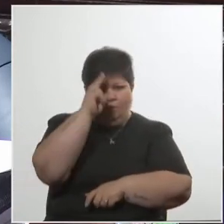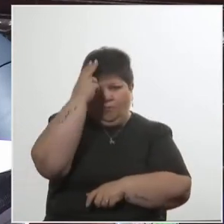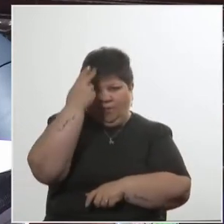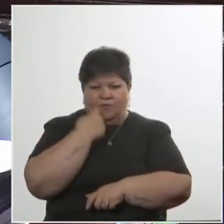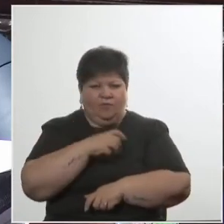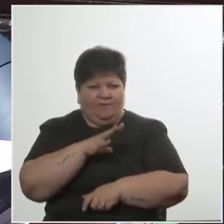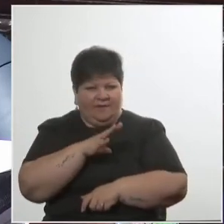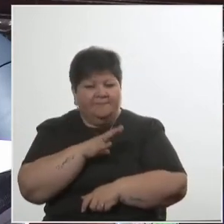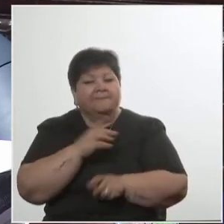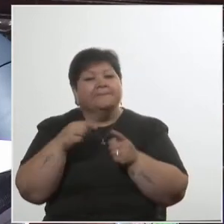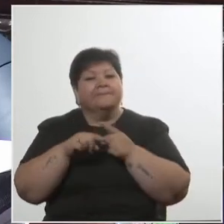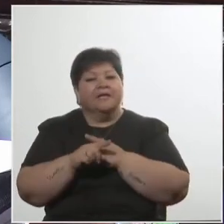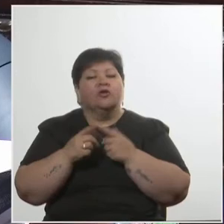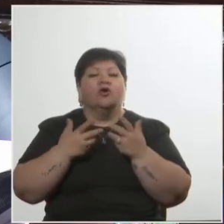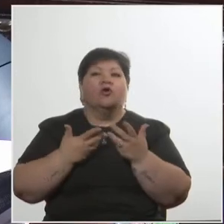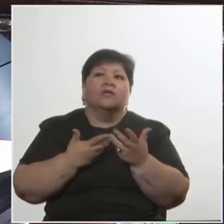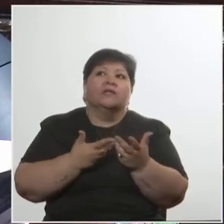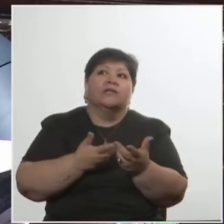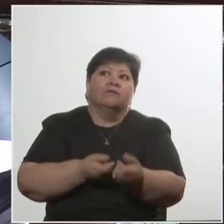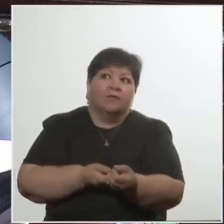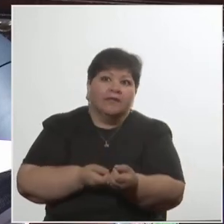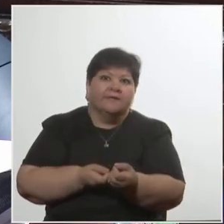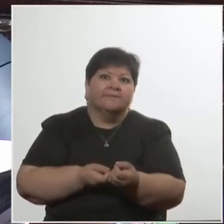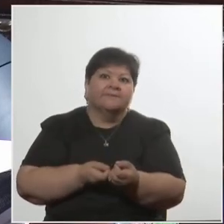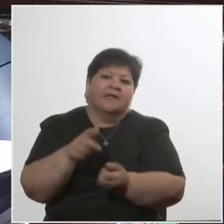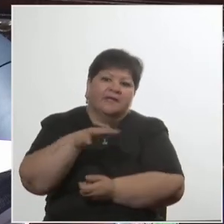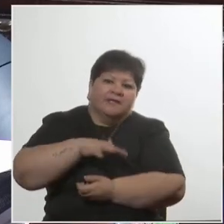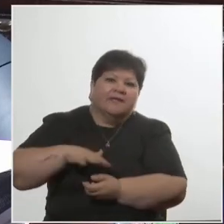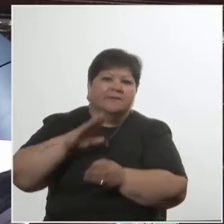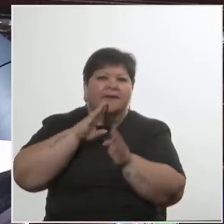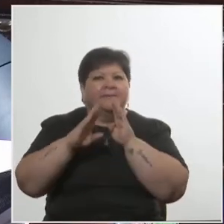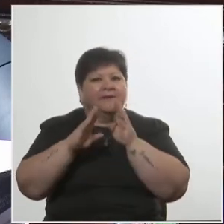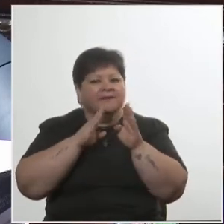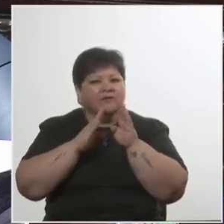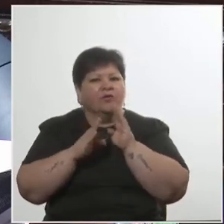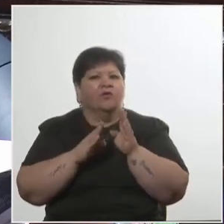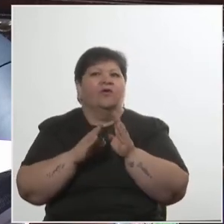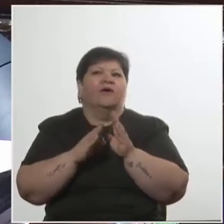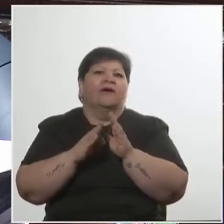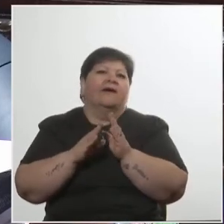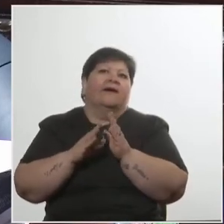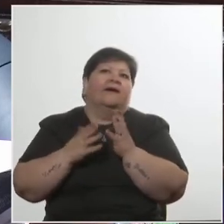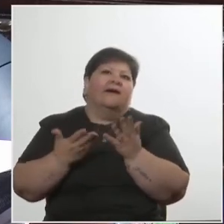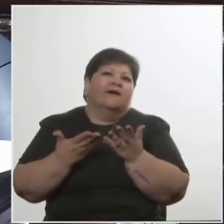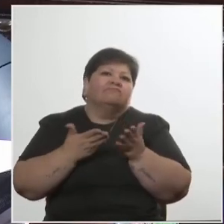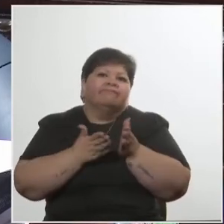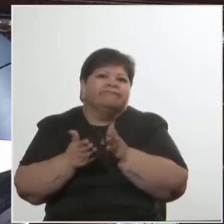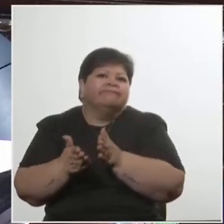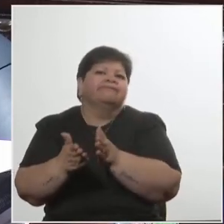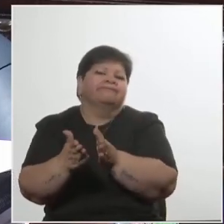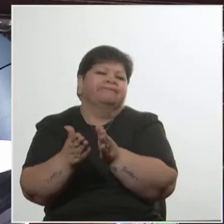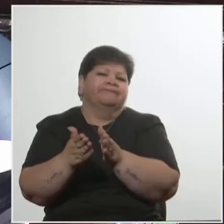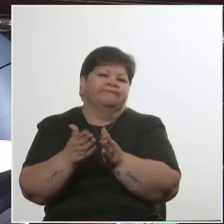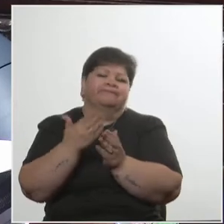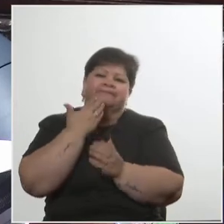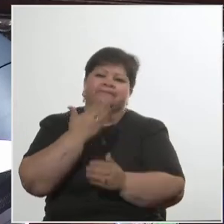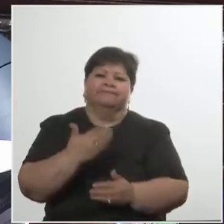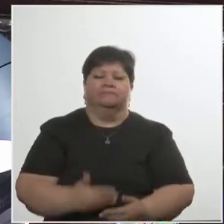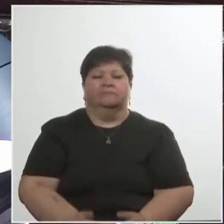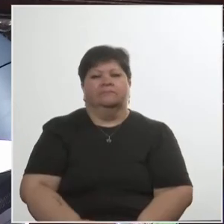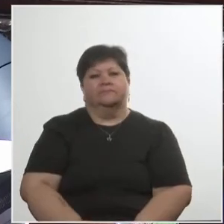como una forma de contribuir desde este espacio a dar algunos pasos en ese sentido gracias